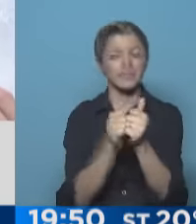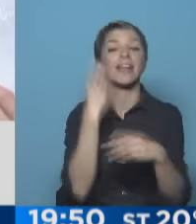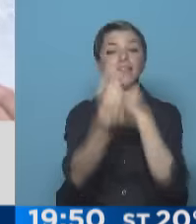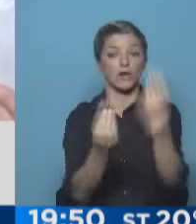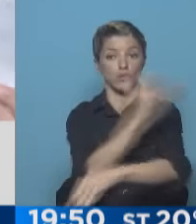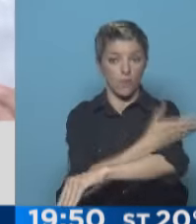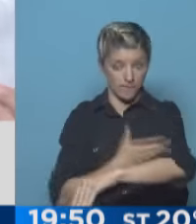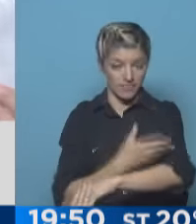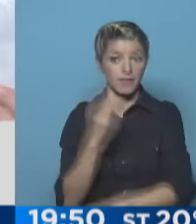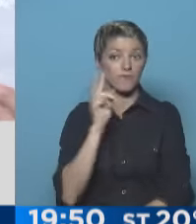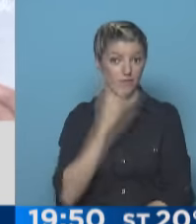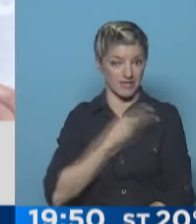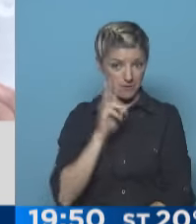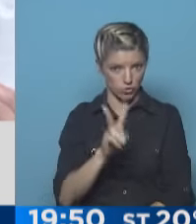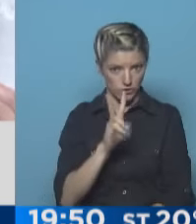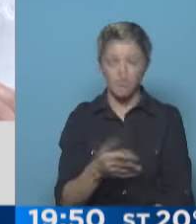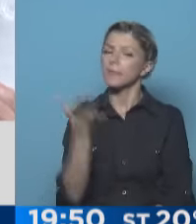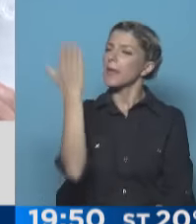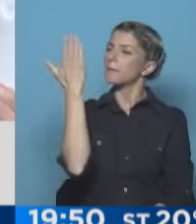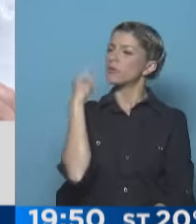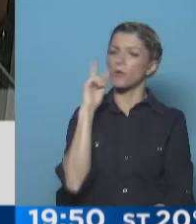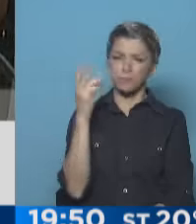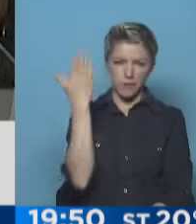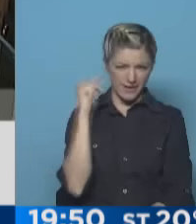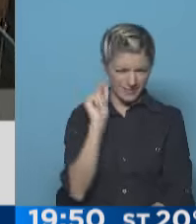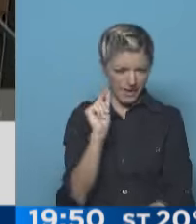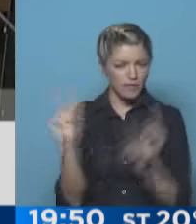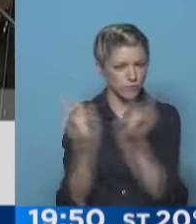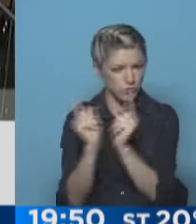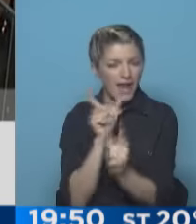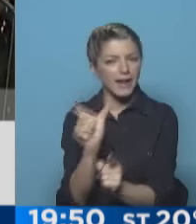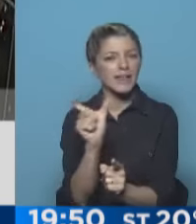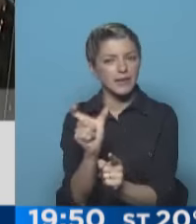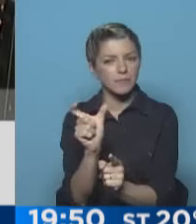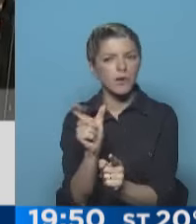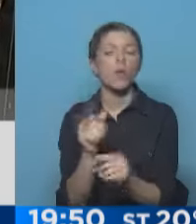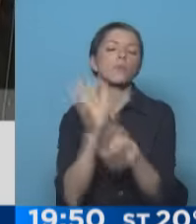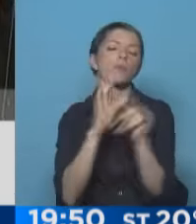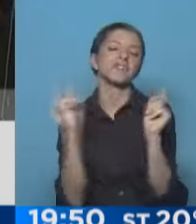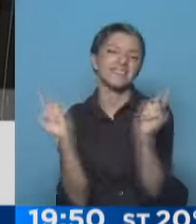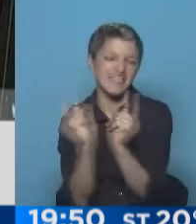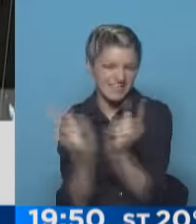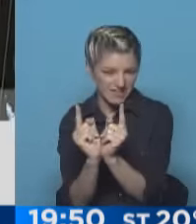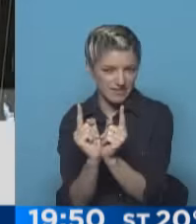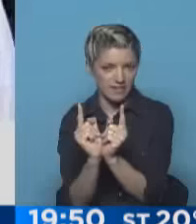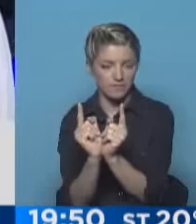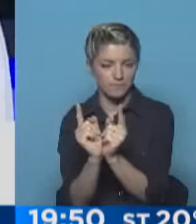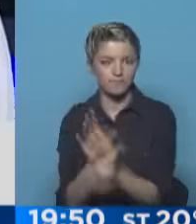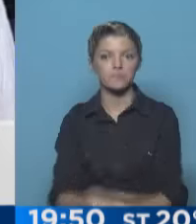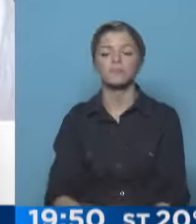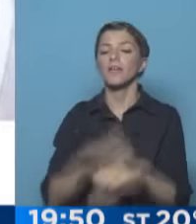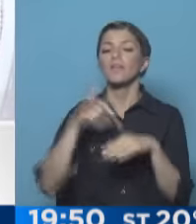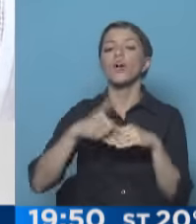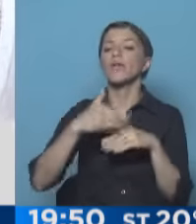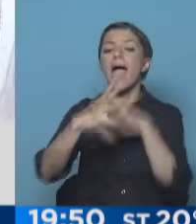frente para la victoria viendo las medidas que compartíamos hace instantes en ese clip de síntesis de alguna manera qué va a pasar de aquí al